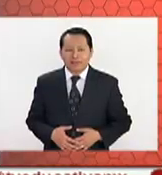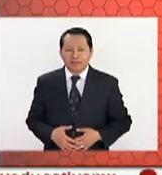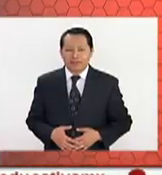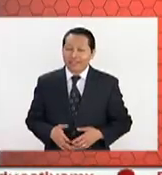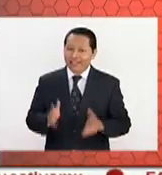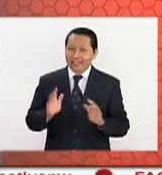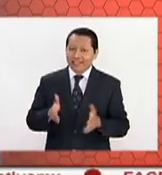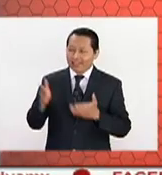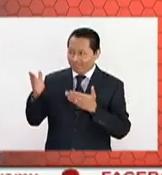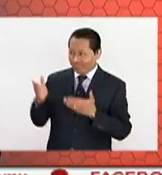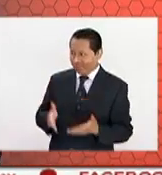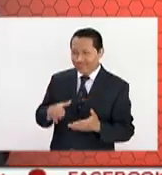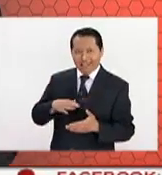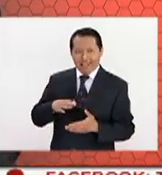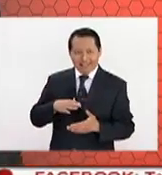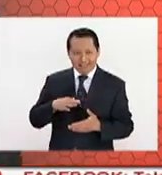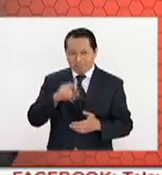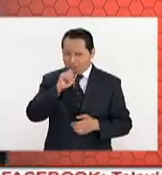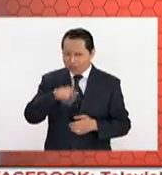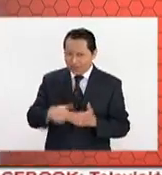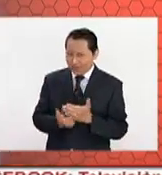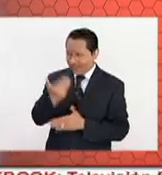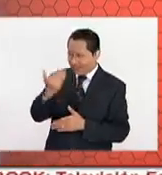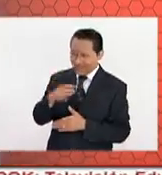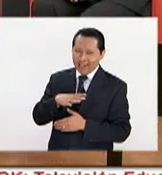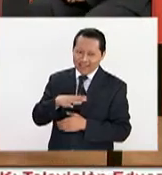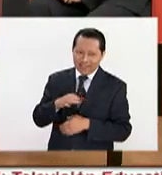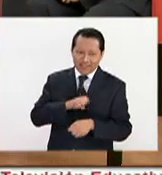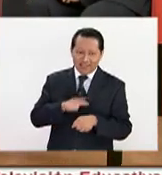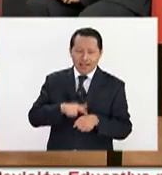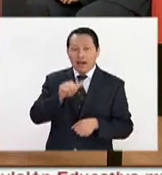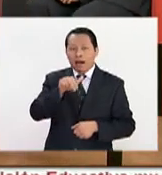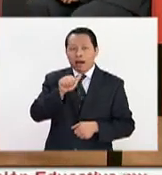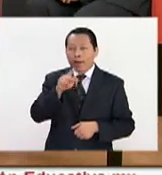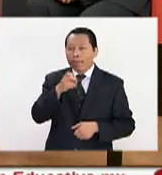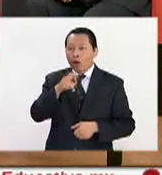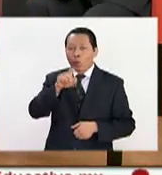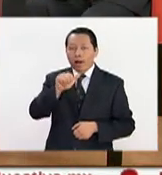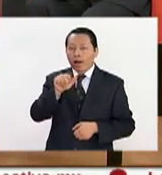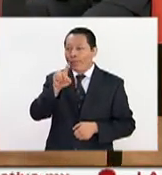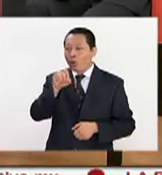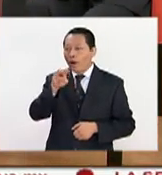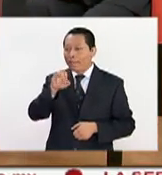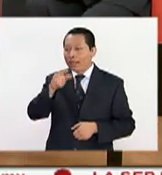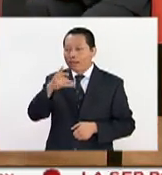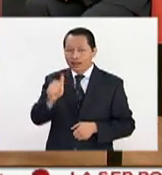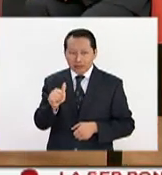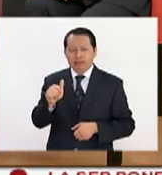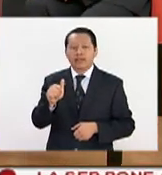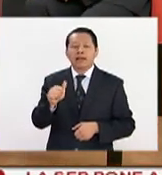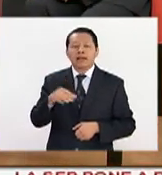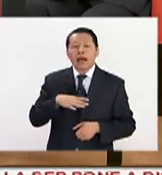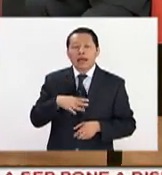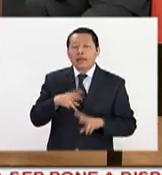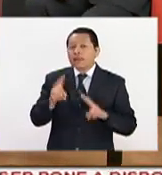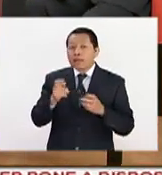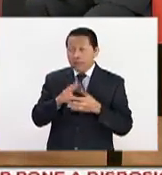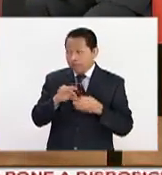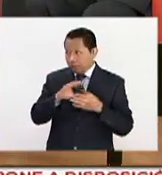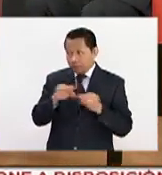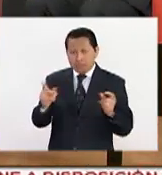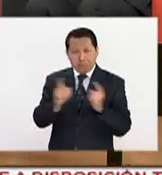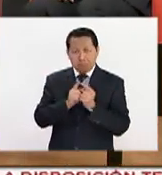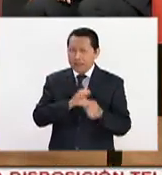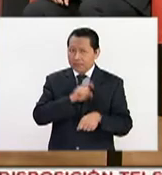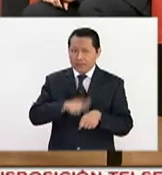Y bueno, ya está en el estudio con nosotros esta mañana, una mañana muy especial, Ana Paula Domínguez, con quien hablaremos pues de un encuentro muy especial, muy